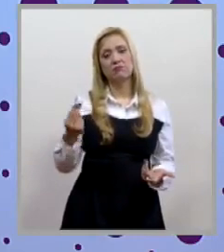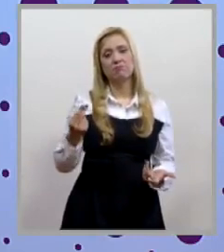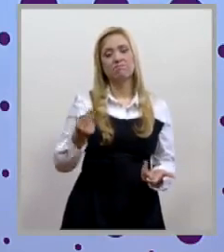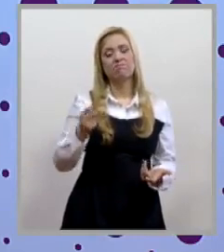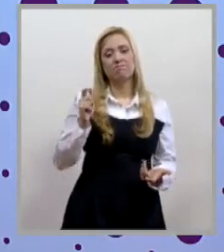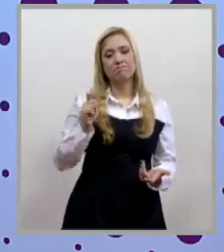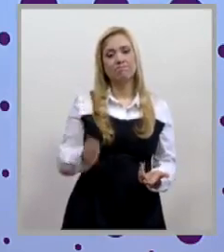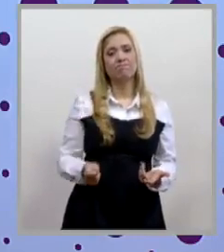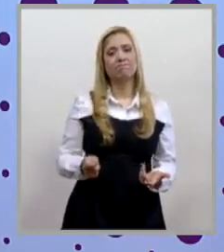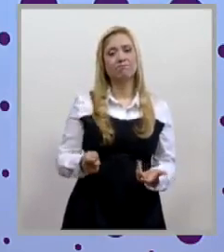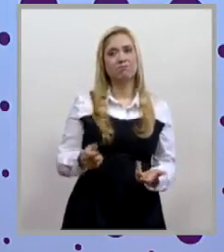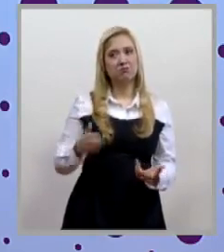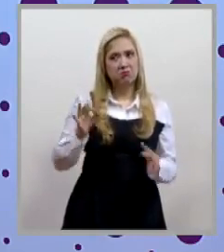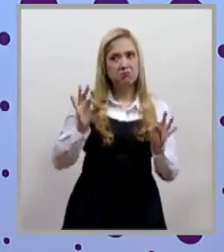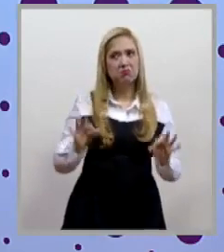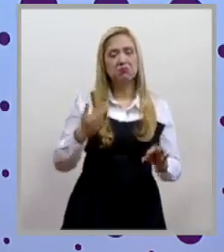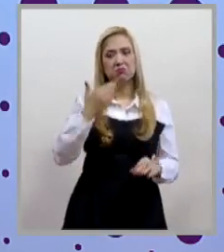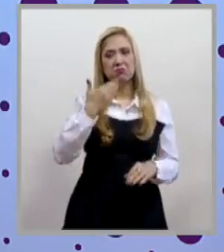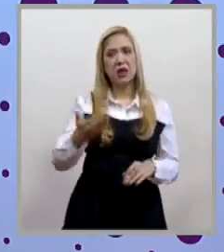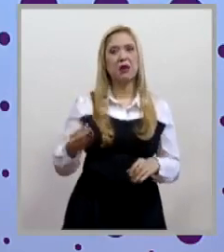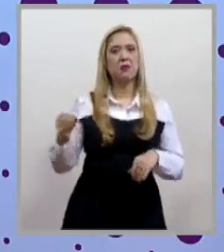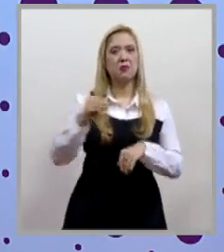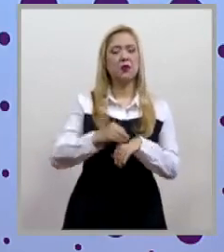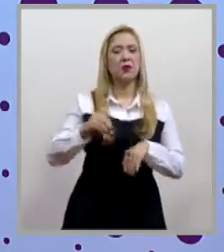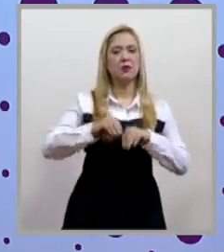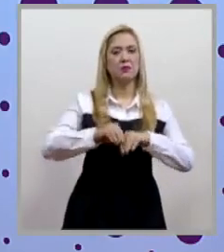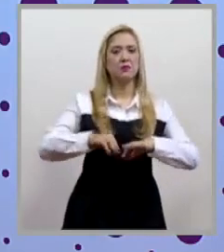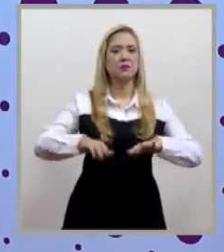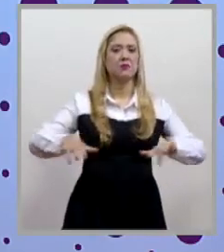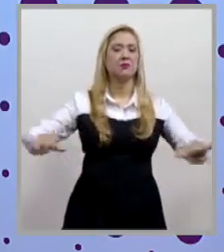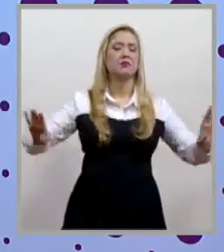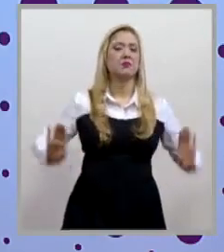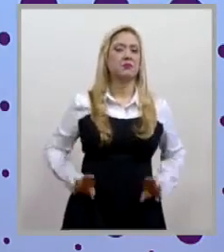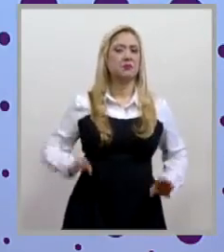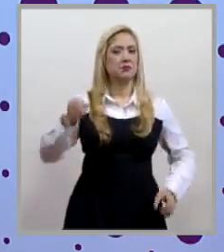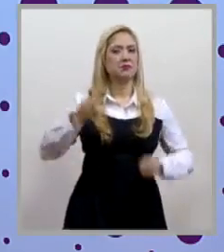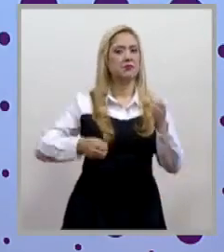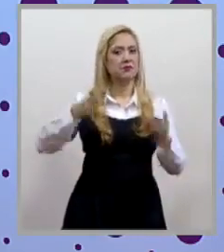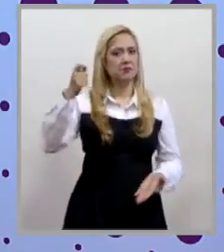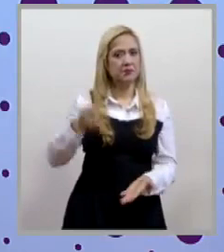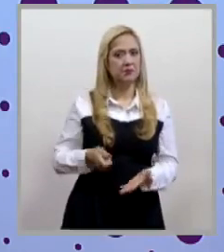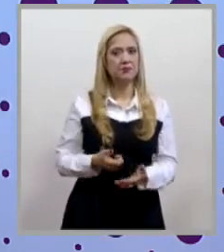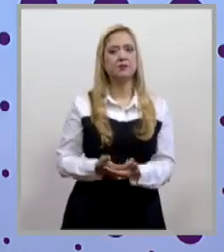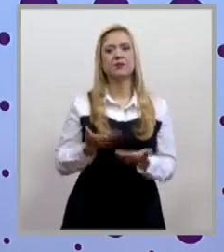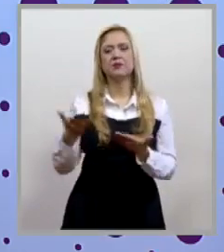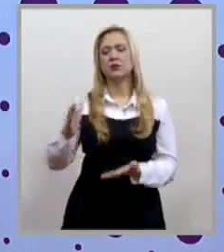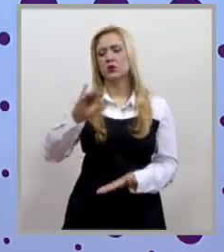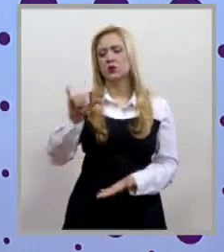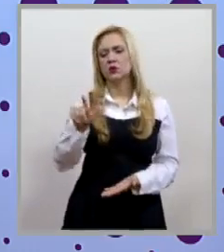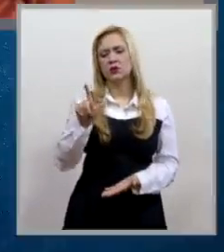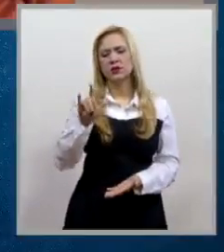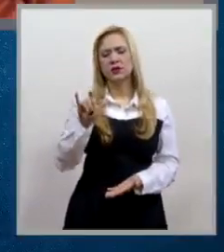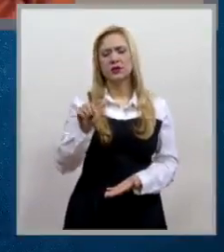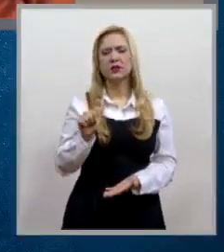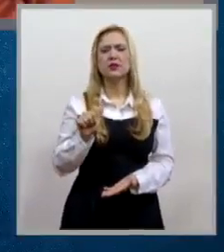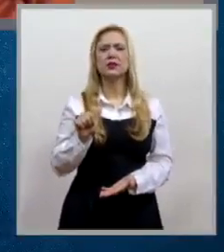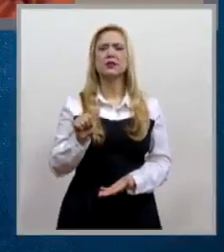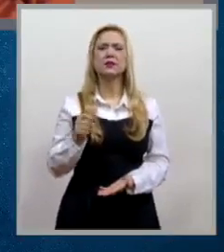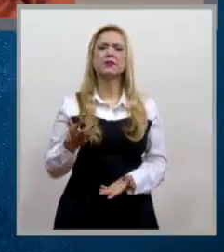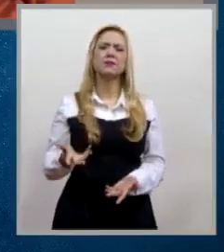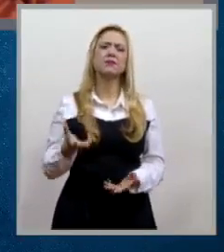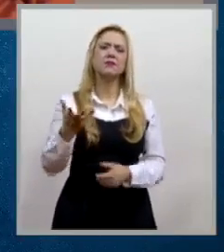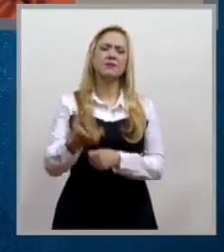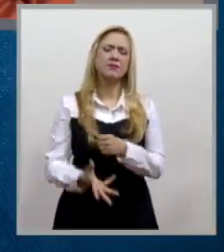ha otorgado buenos resultados para expandir esta perspectiva en todo el país. Julia, otro tema importante, el tema de